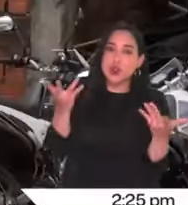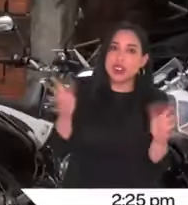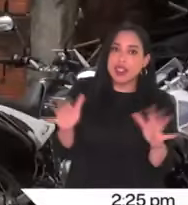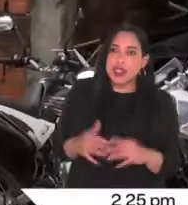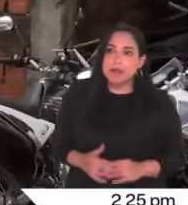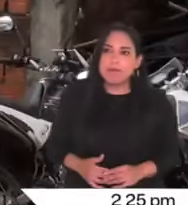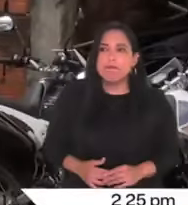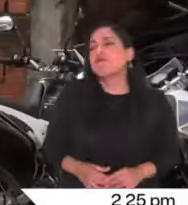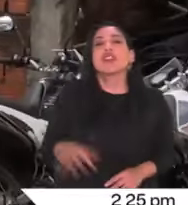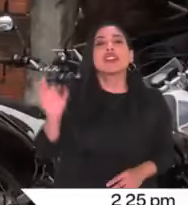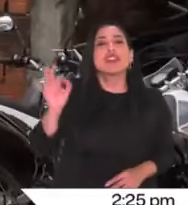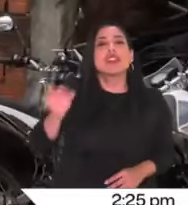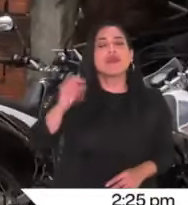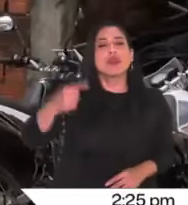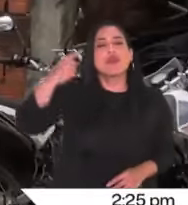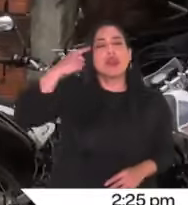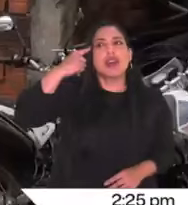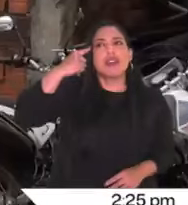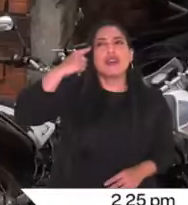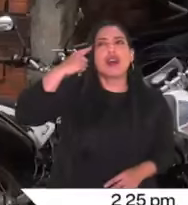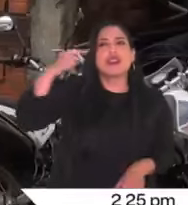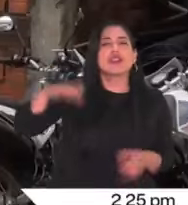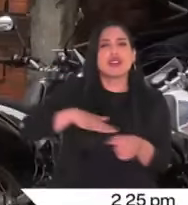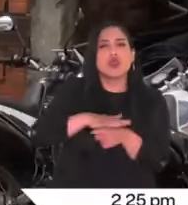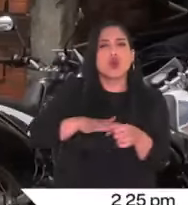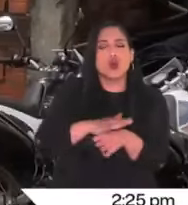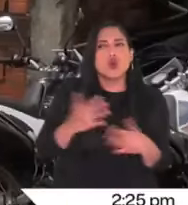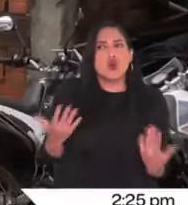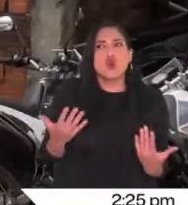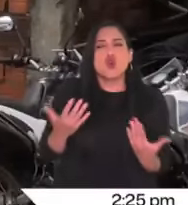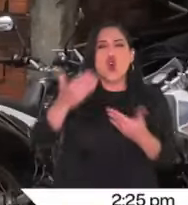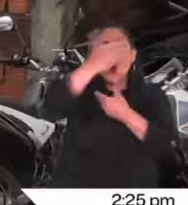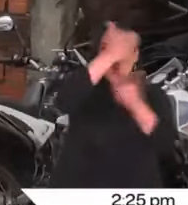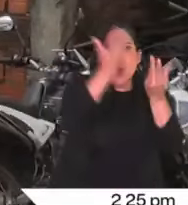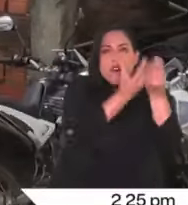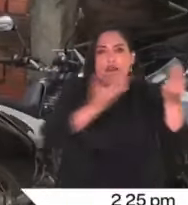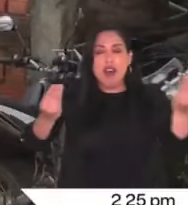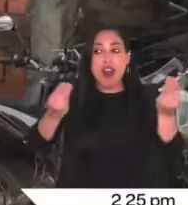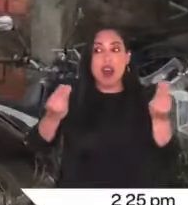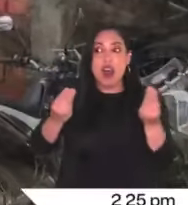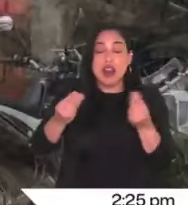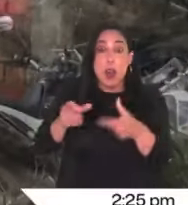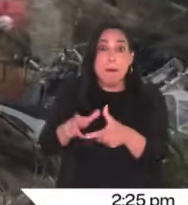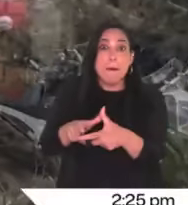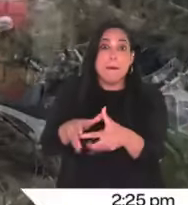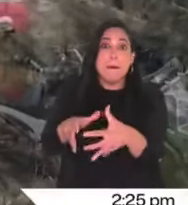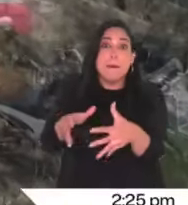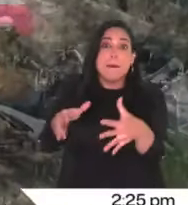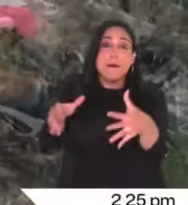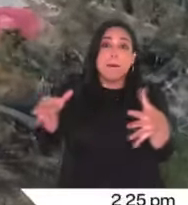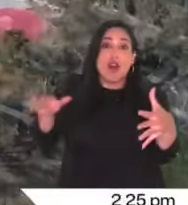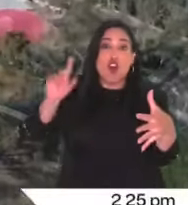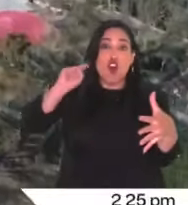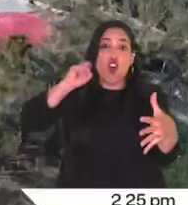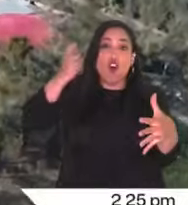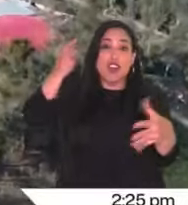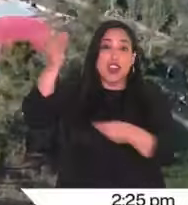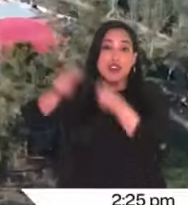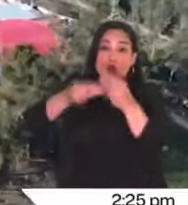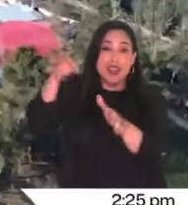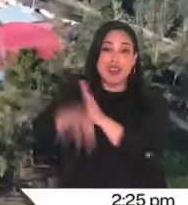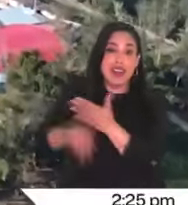uno siempre piensa en este momento que las disidencias están creciendo y el gobierno no está haciendo nada.